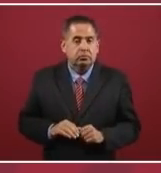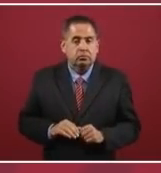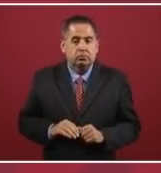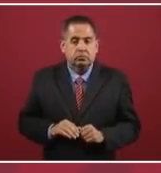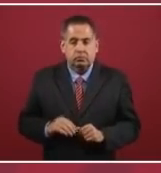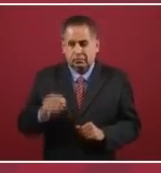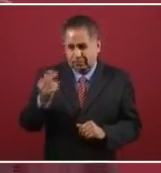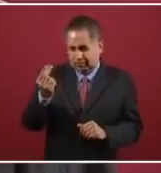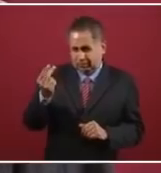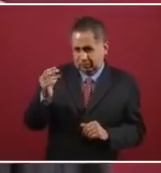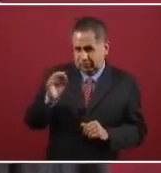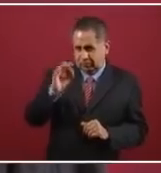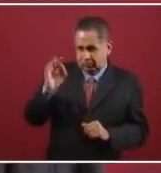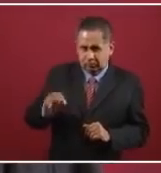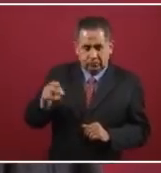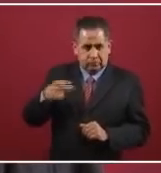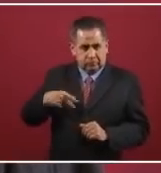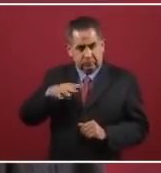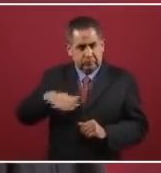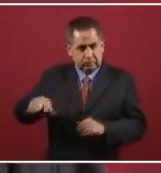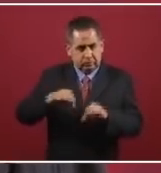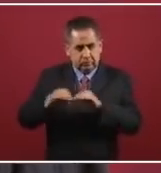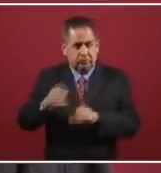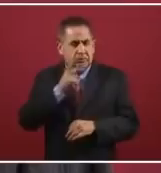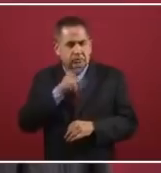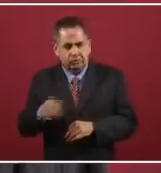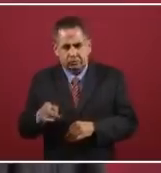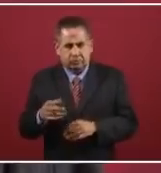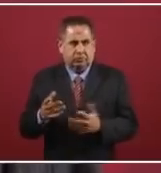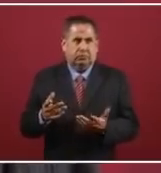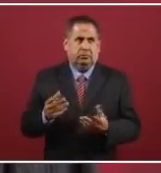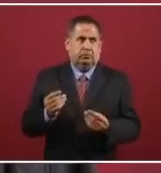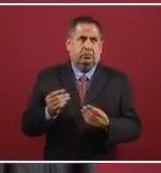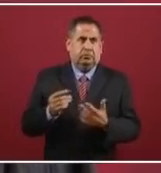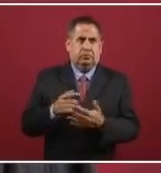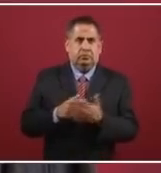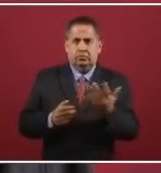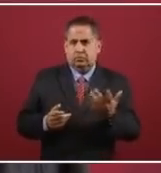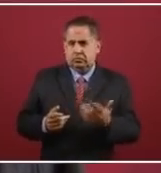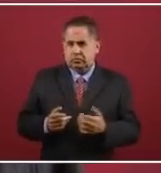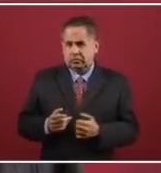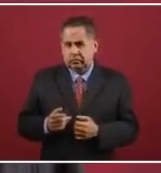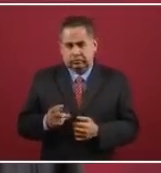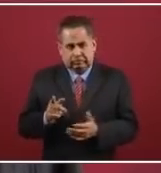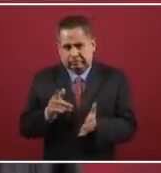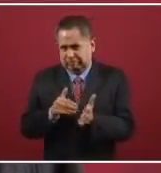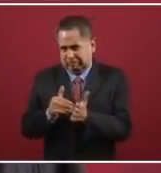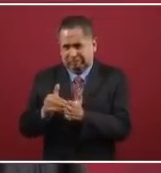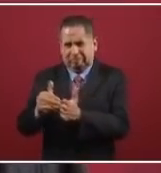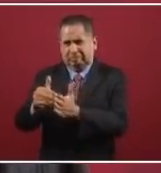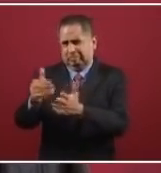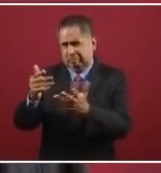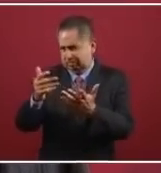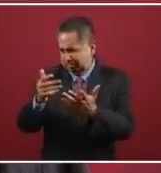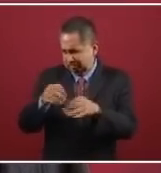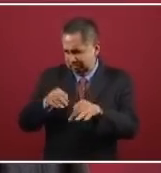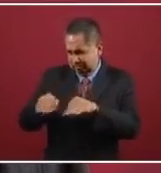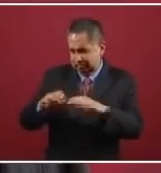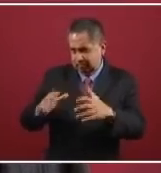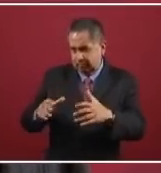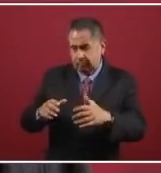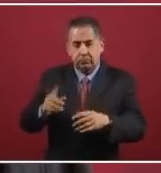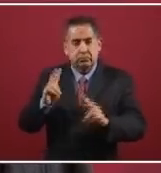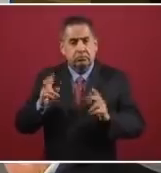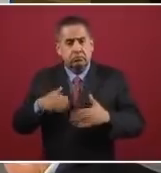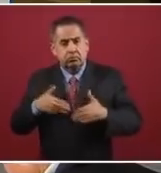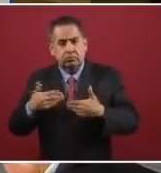el 25% del personal de Pemex, porque estamos hablando de miles de trabajadores. Son de